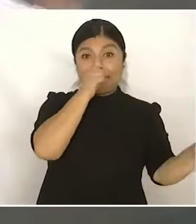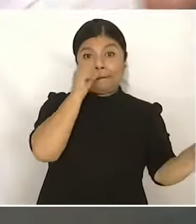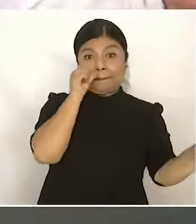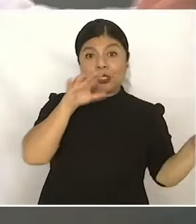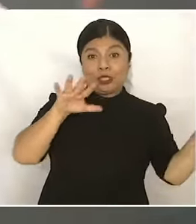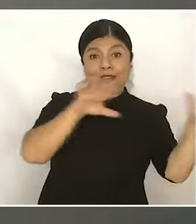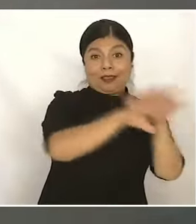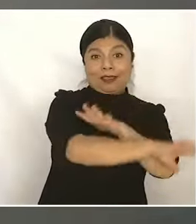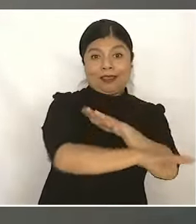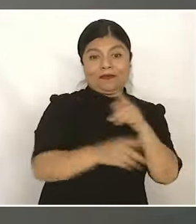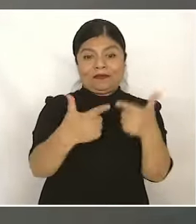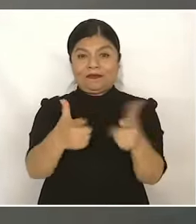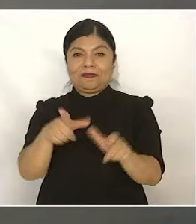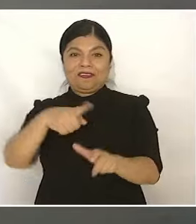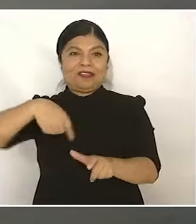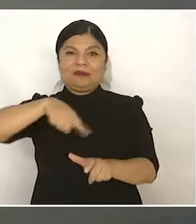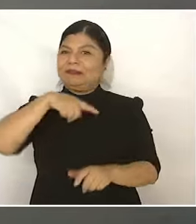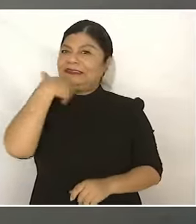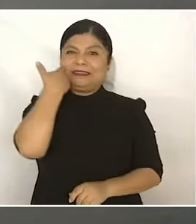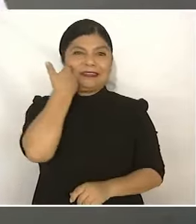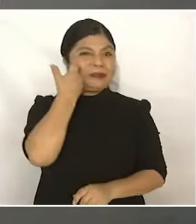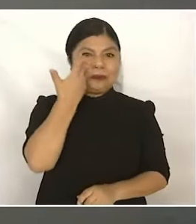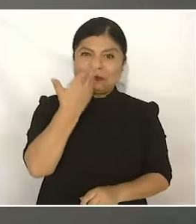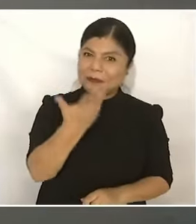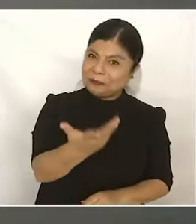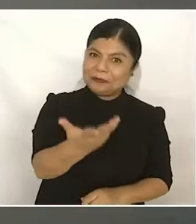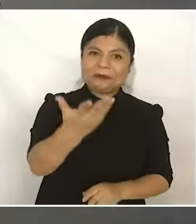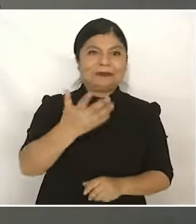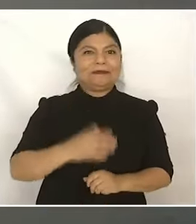Ya ven cuántos amparos